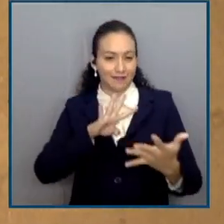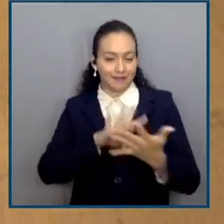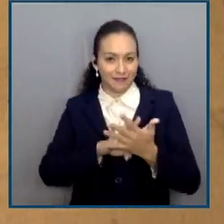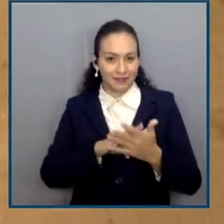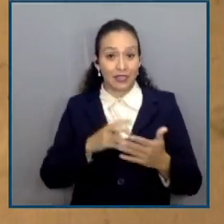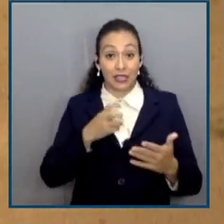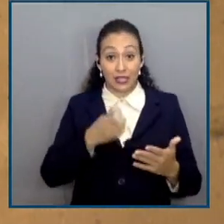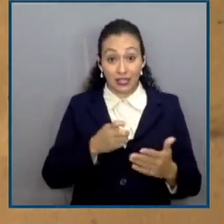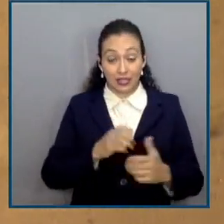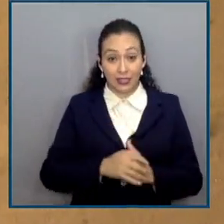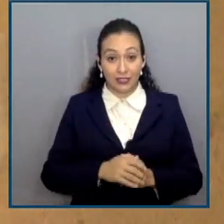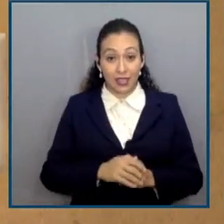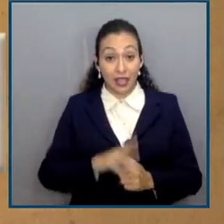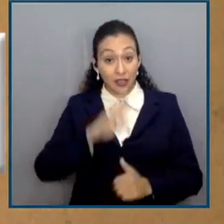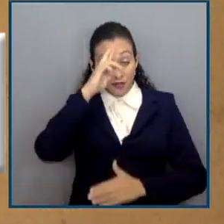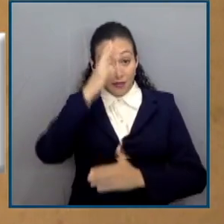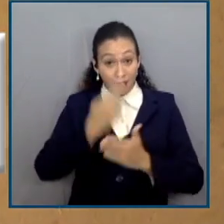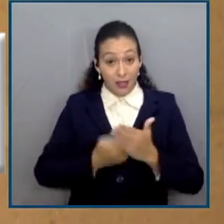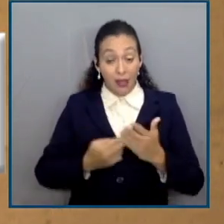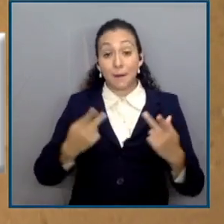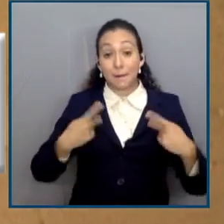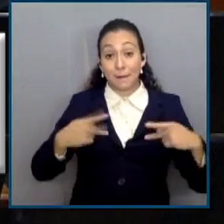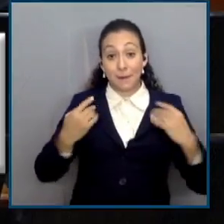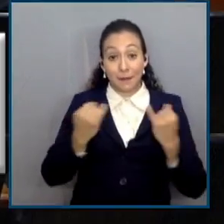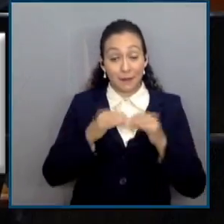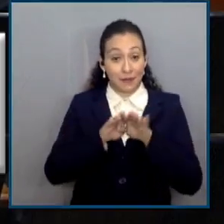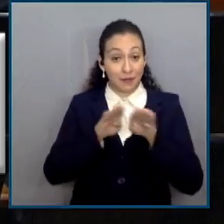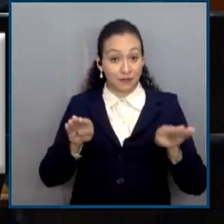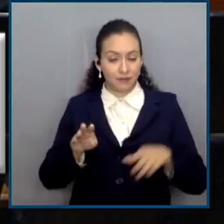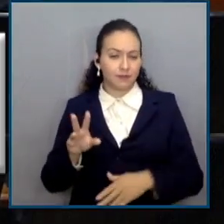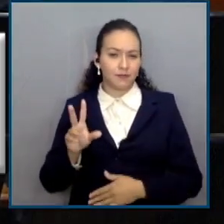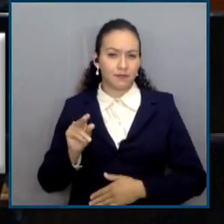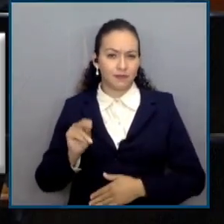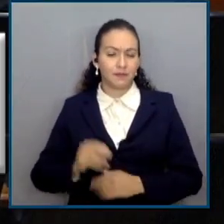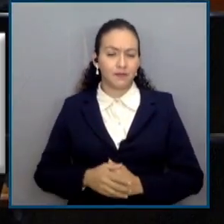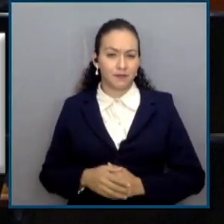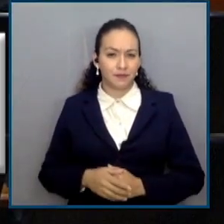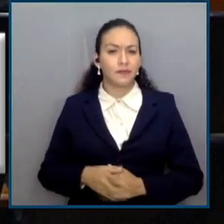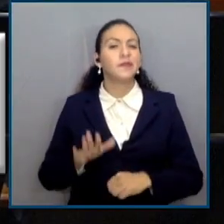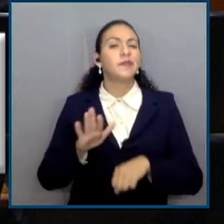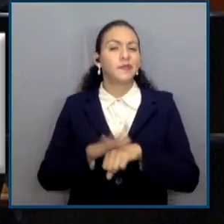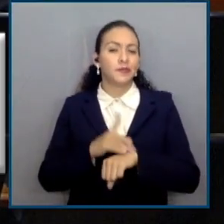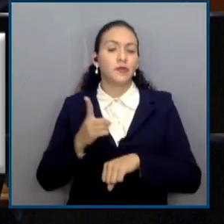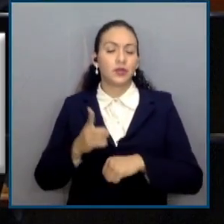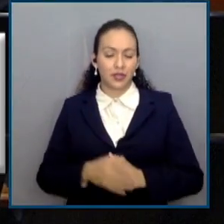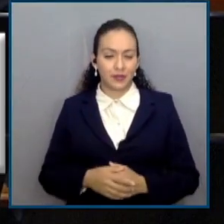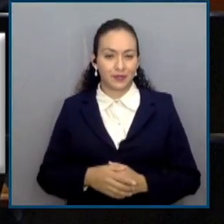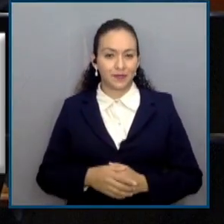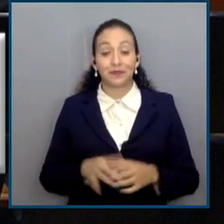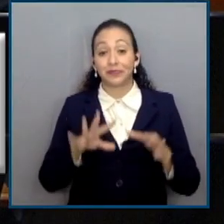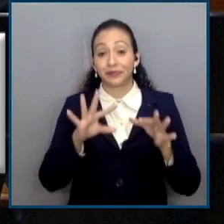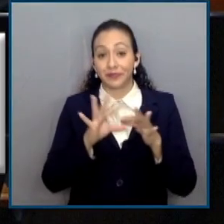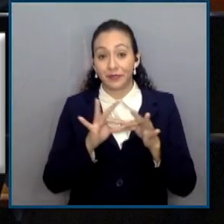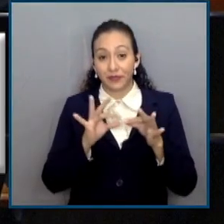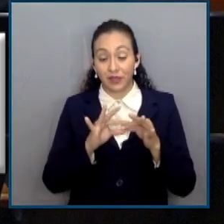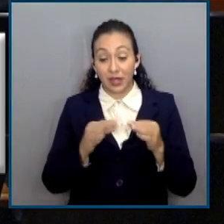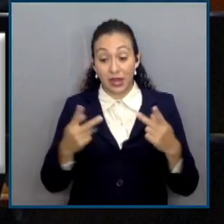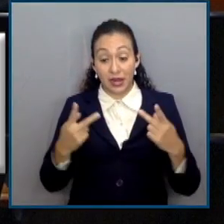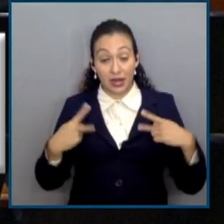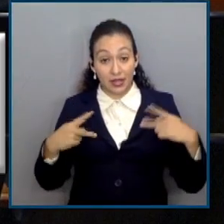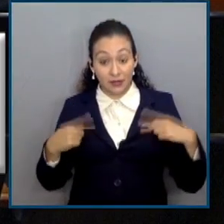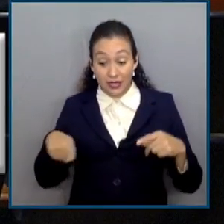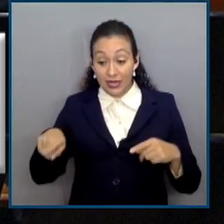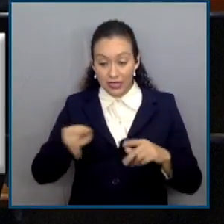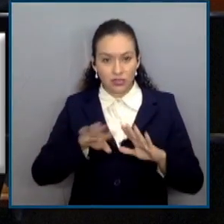social, a la igualdad y a la dignidad humana. La sala explicó que dicha disposición, que prevé que los sentenciados por delincuencia organizada